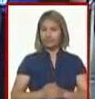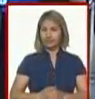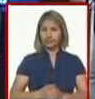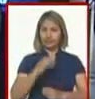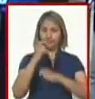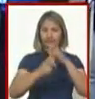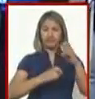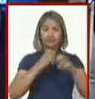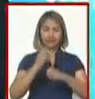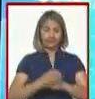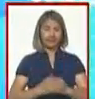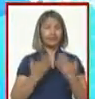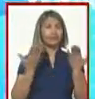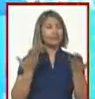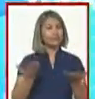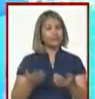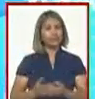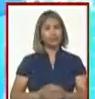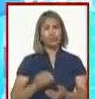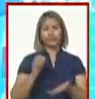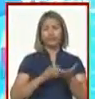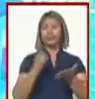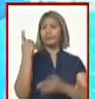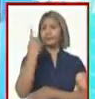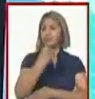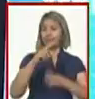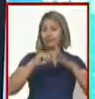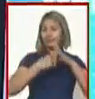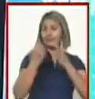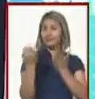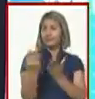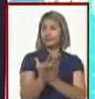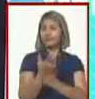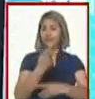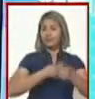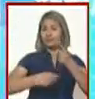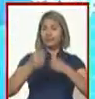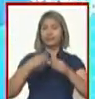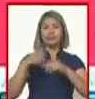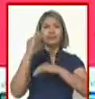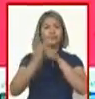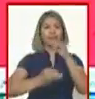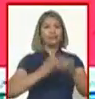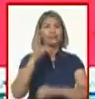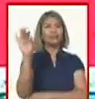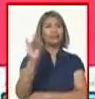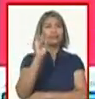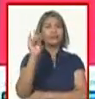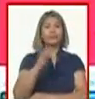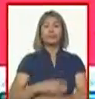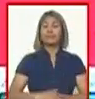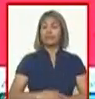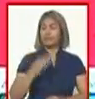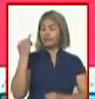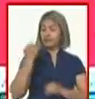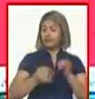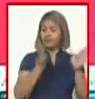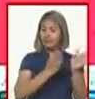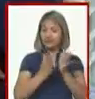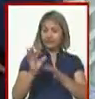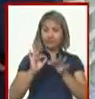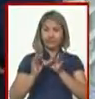de Expo Cruz. Bueno, estamos a un día del inicio de lo que es una nueva versión de la rueda de negocios internacional Bolivia. Prácticamente estamos en los últimos